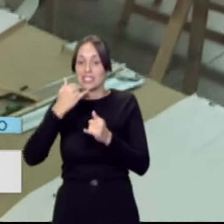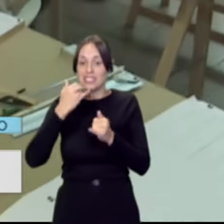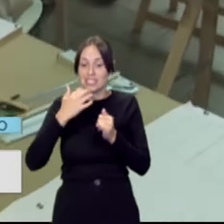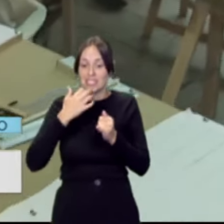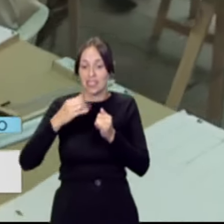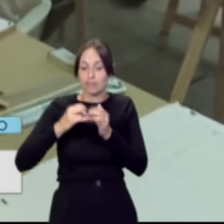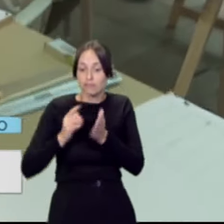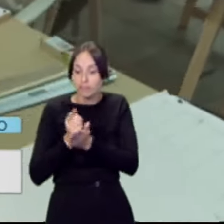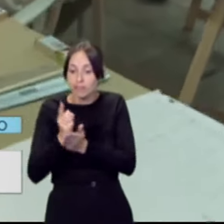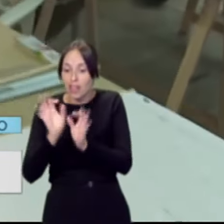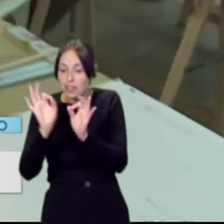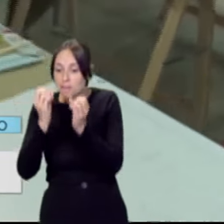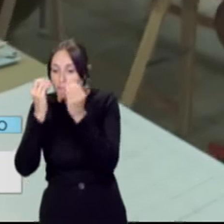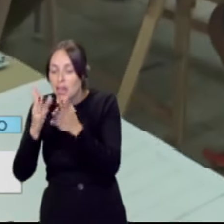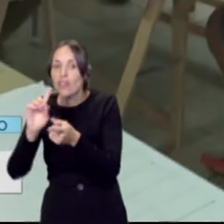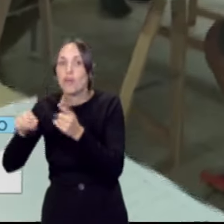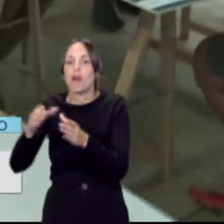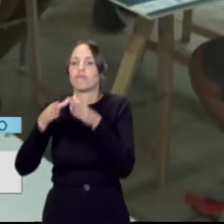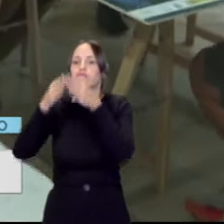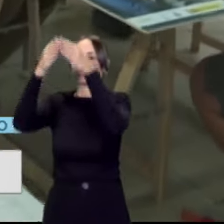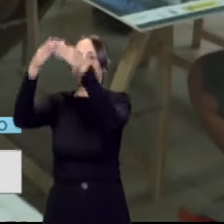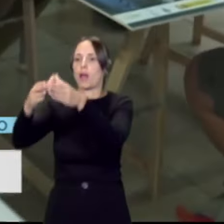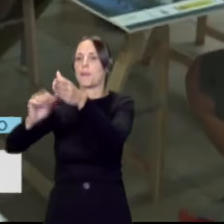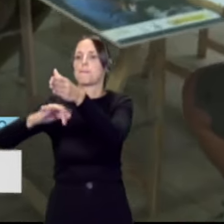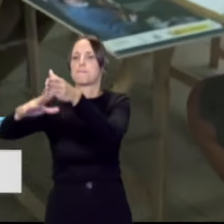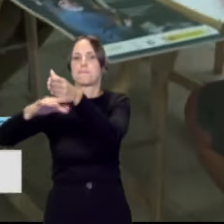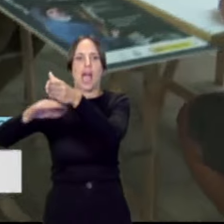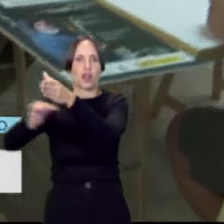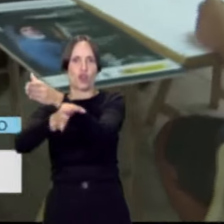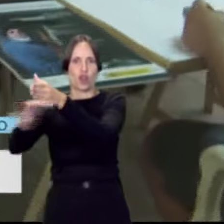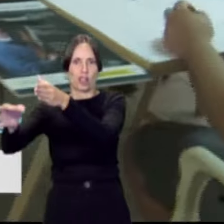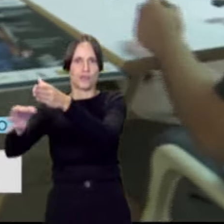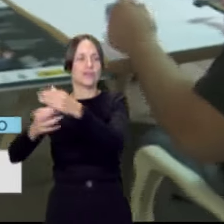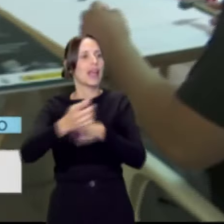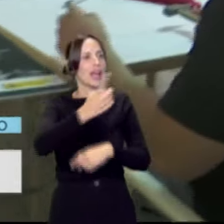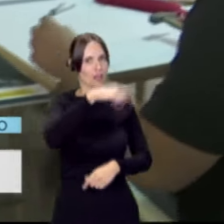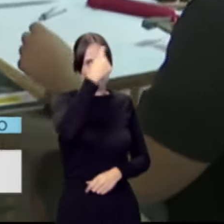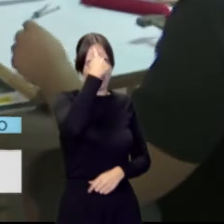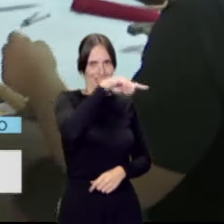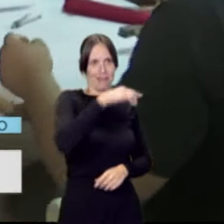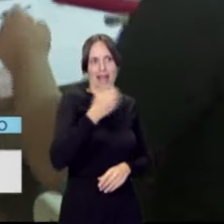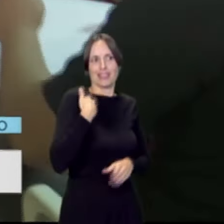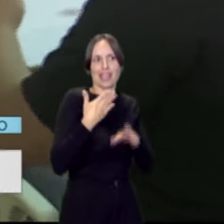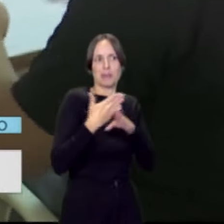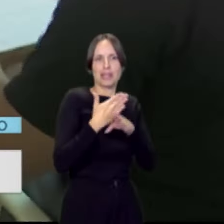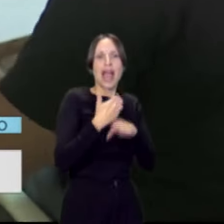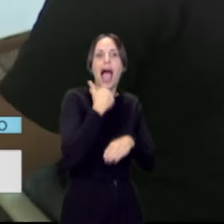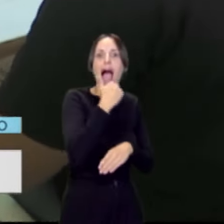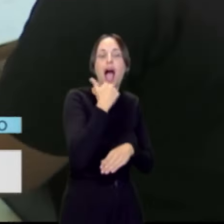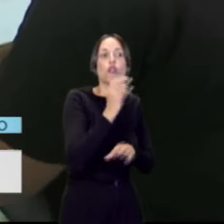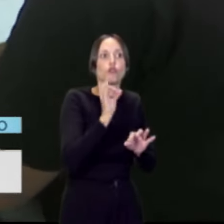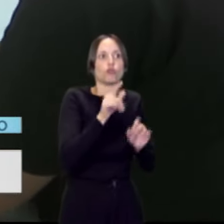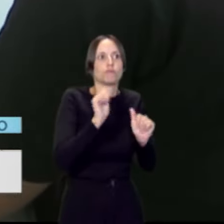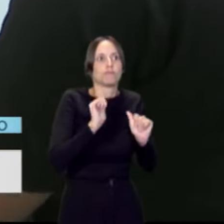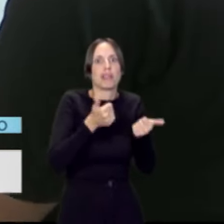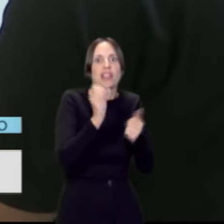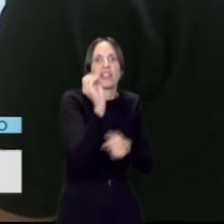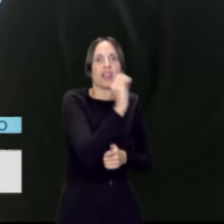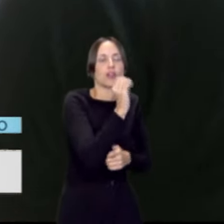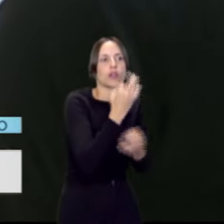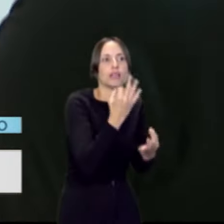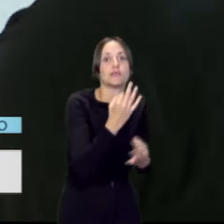¿Ellos tenían nociones de carpintería de Ribera o estás aprendiendo con ellos desde cero? Sí, bueno, los chicos de arriba del instituto ya habían hecho un curso de